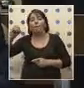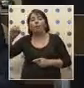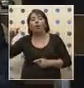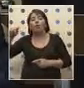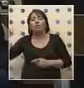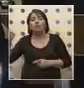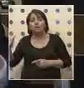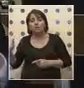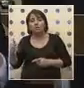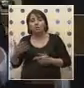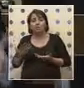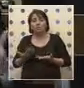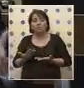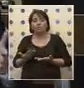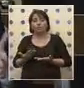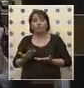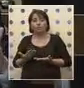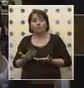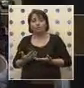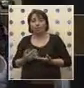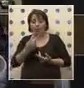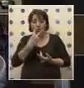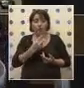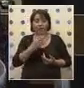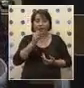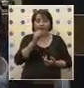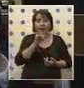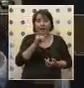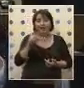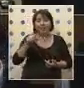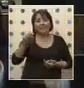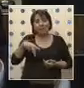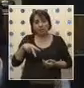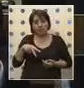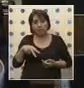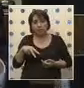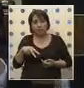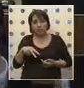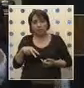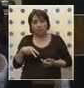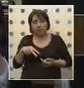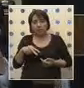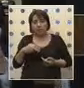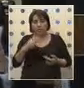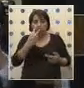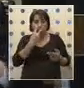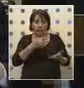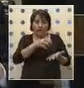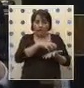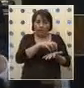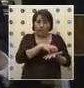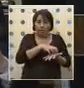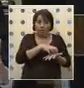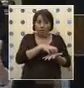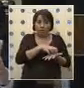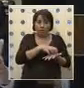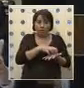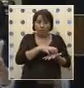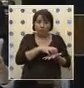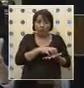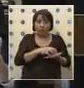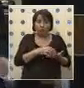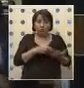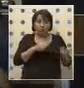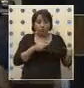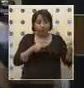Y dentro de la región, si uno sitúa la región de Aysén, por su intermedio, Presidente, al Ministro, la región de Aysén, si estuviera acá, abarcaría desde